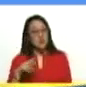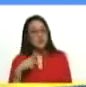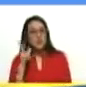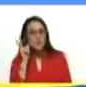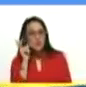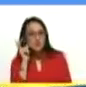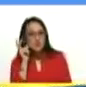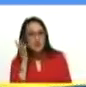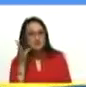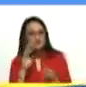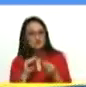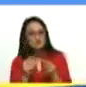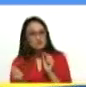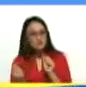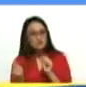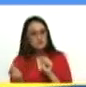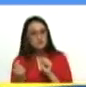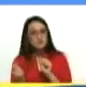ese concepto en un debate